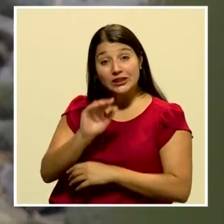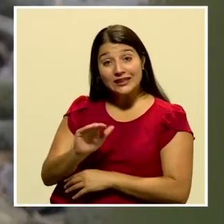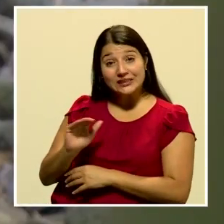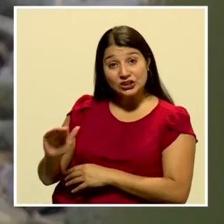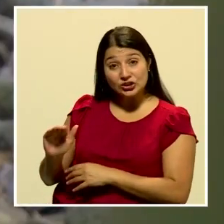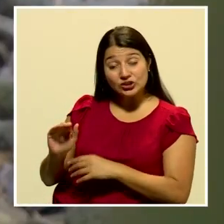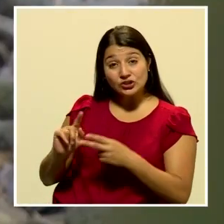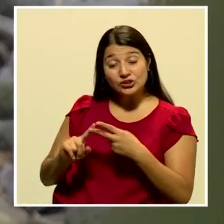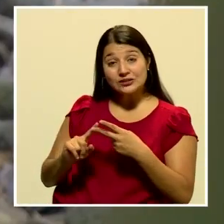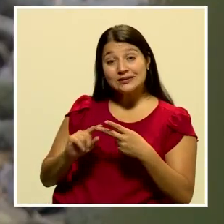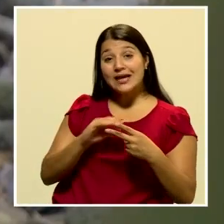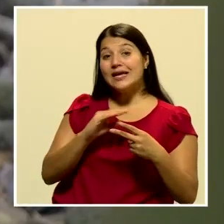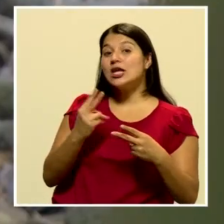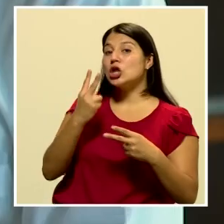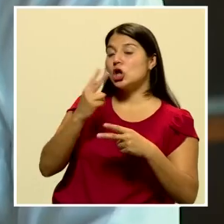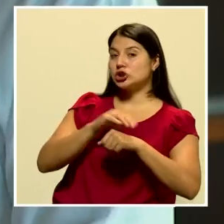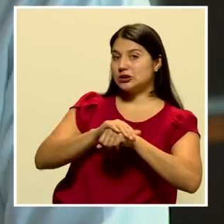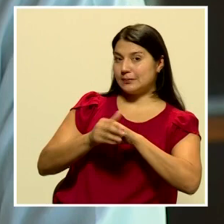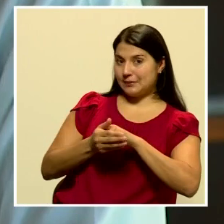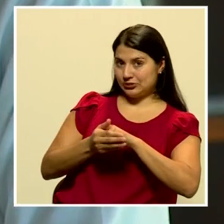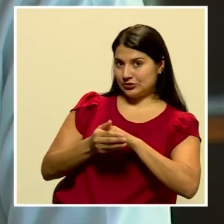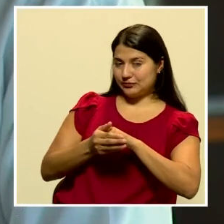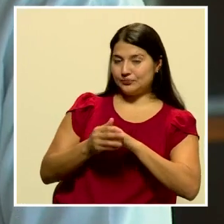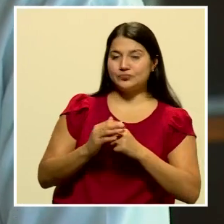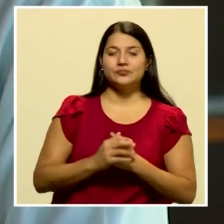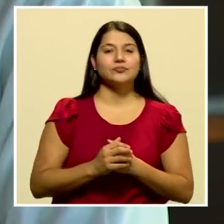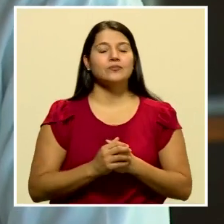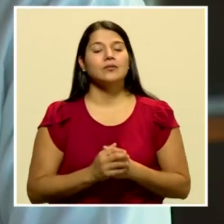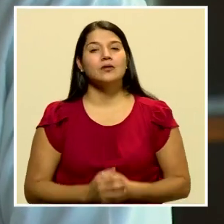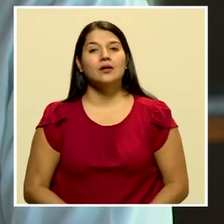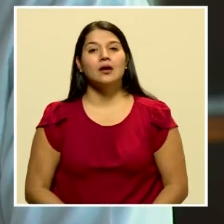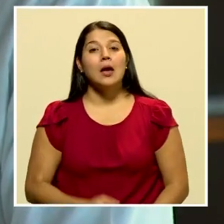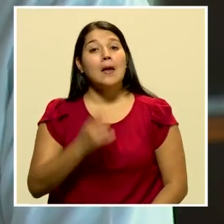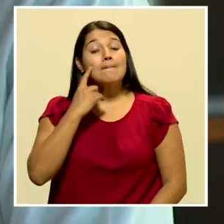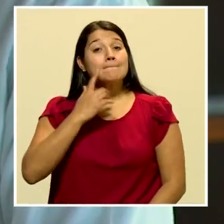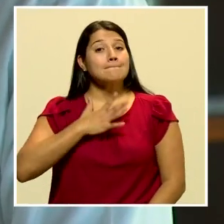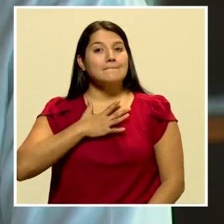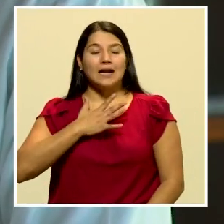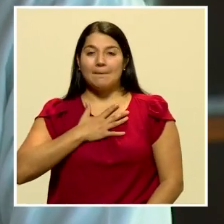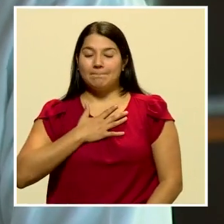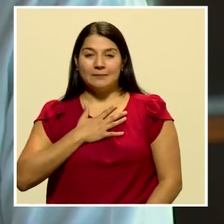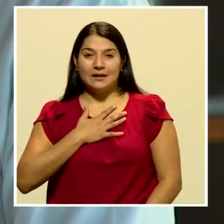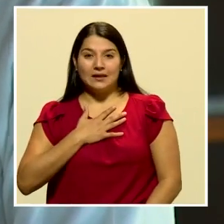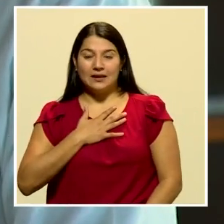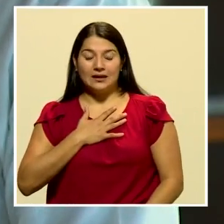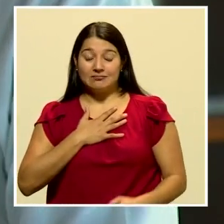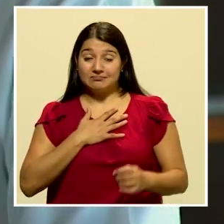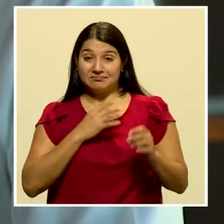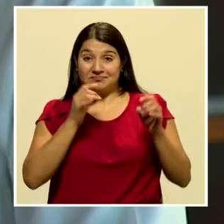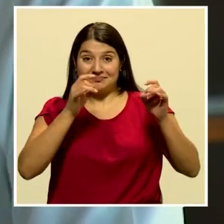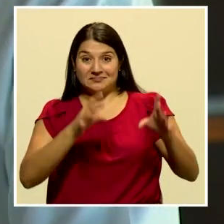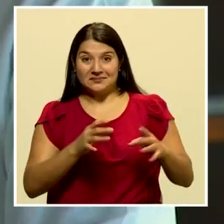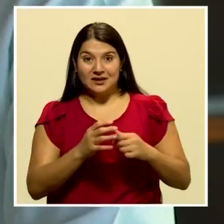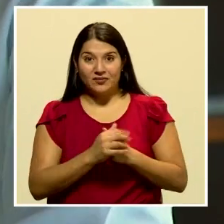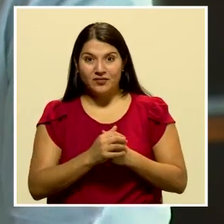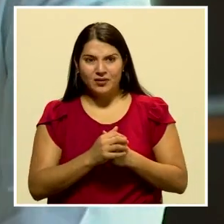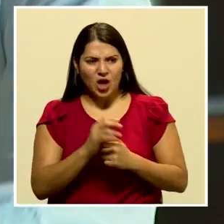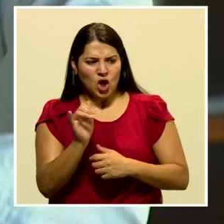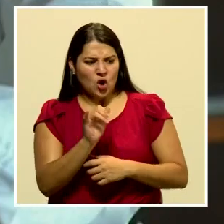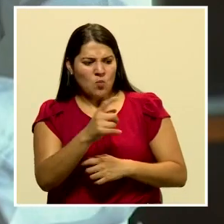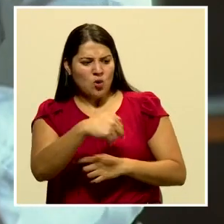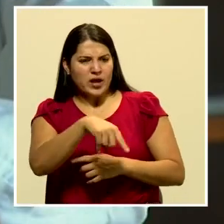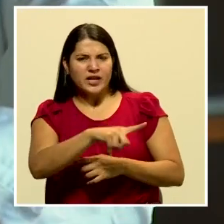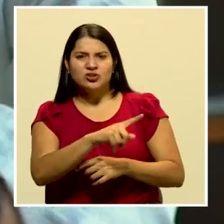2 en embarazo. Y para mí es un trágico tal como si estuvieran encadenados